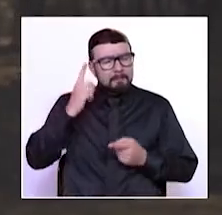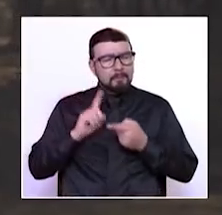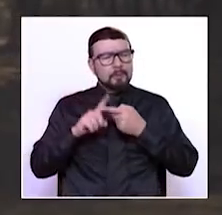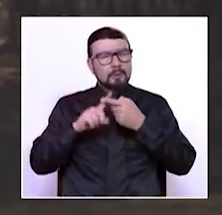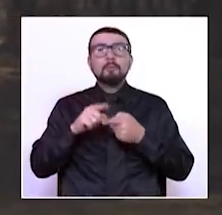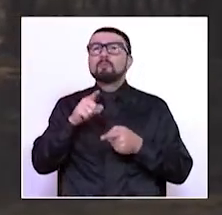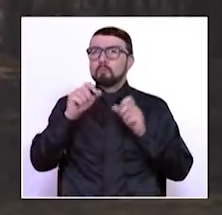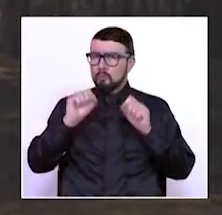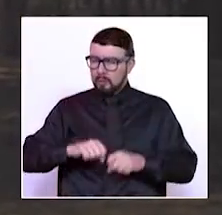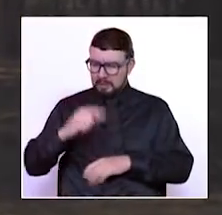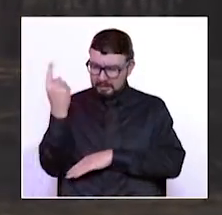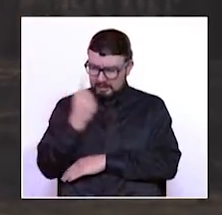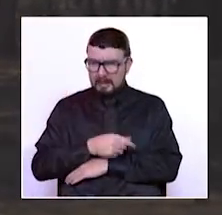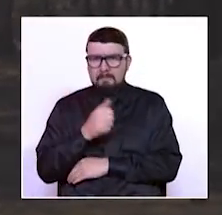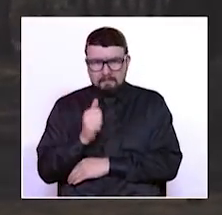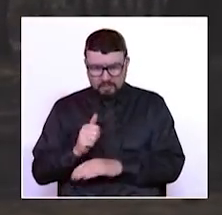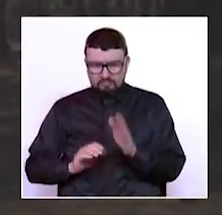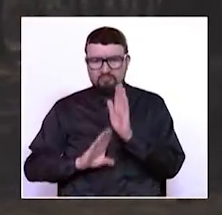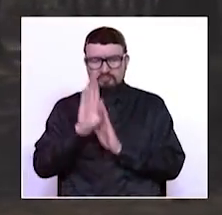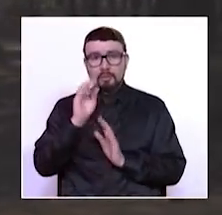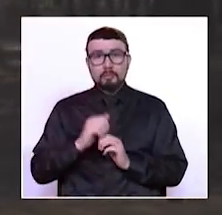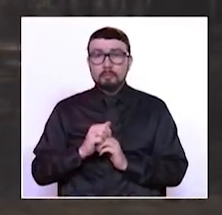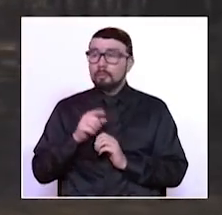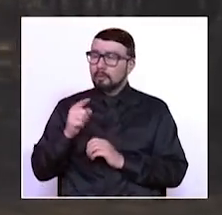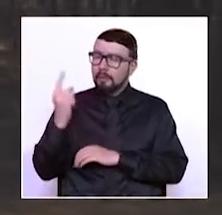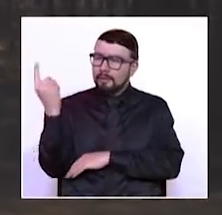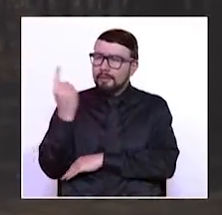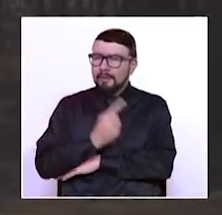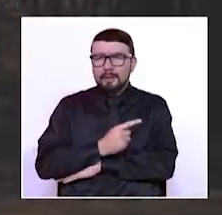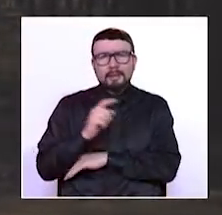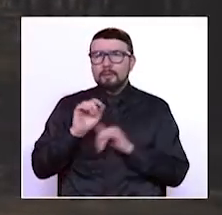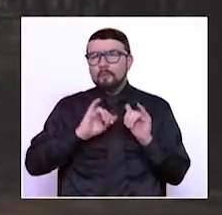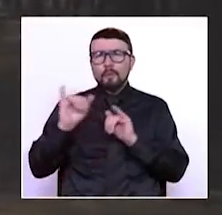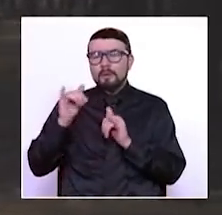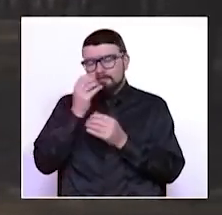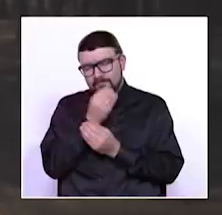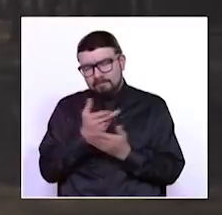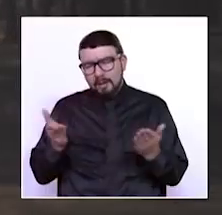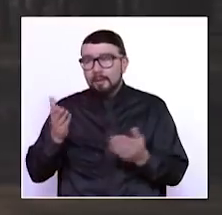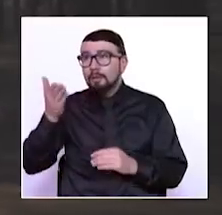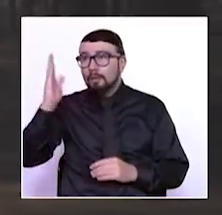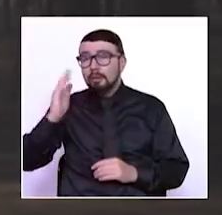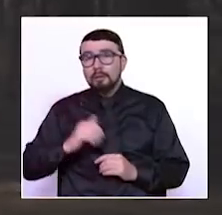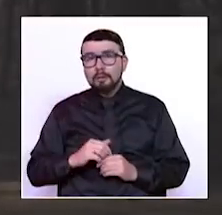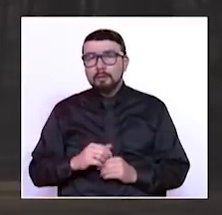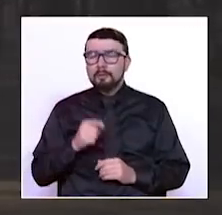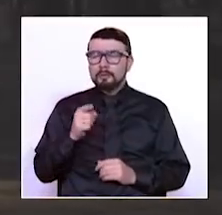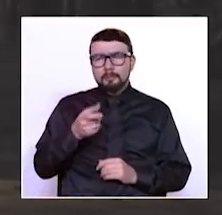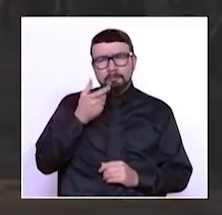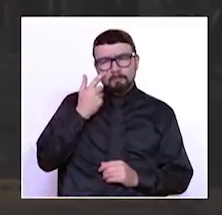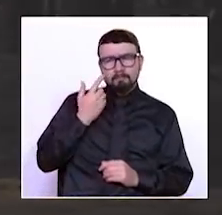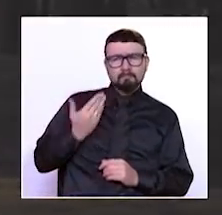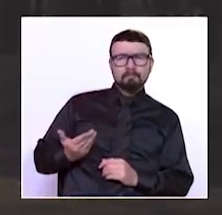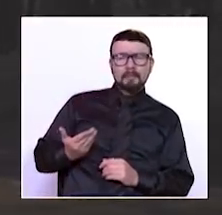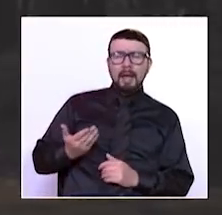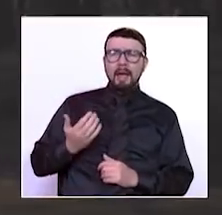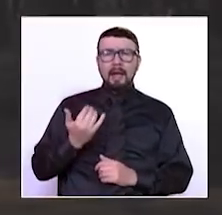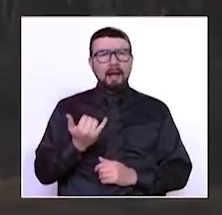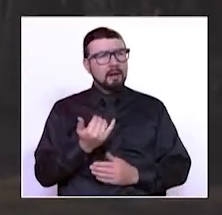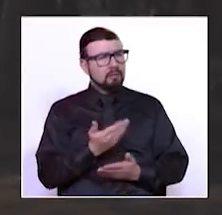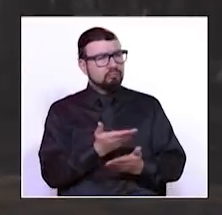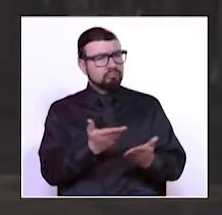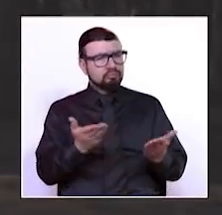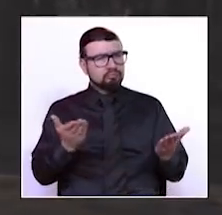Toma hoy como un día completamente bendecido por la divinidad y mira cómo se despliega para ti en